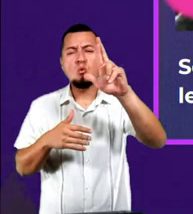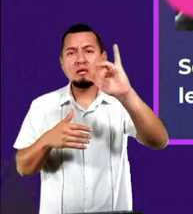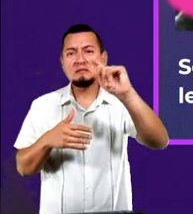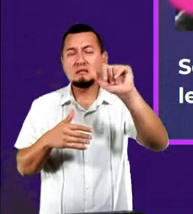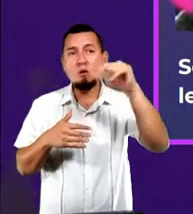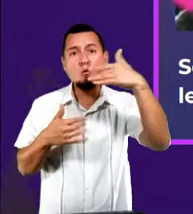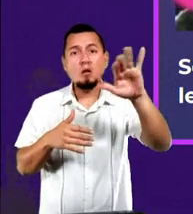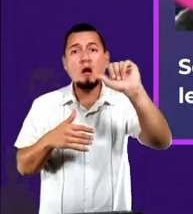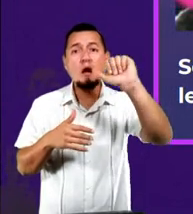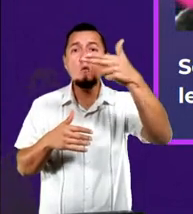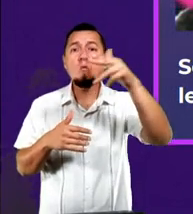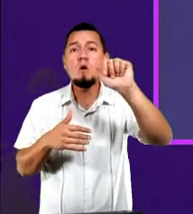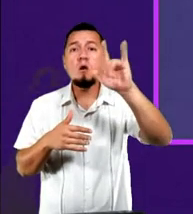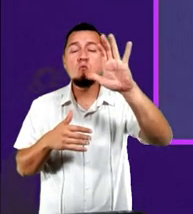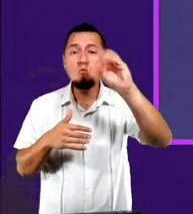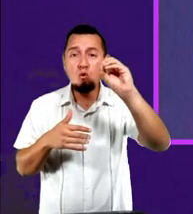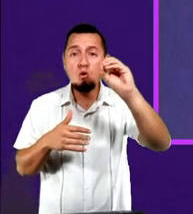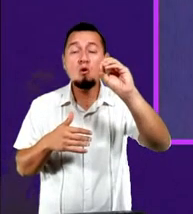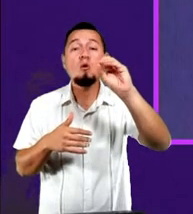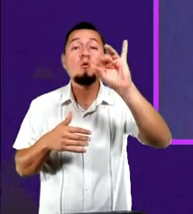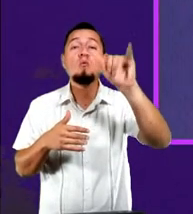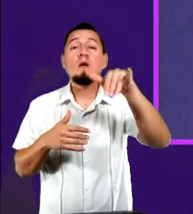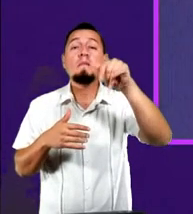como presidente.